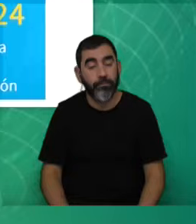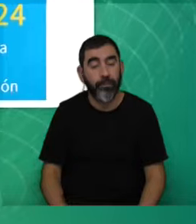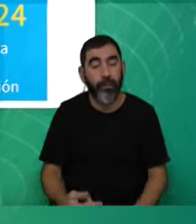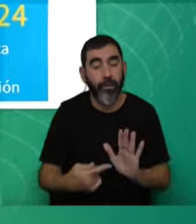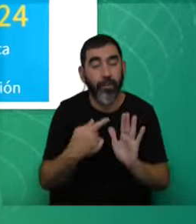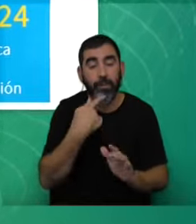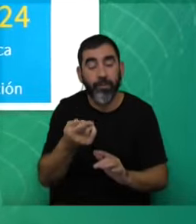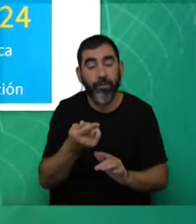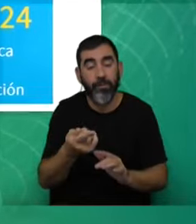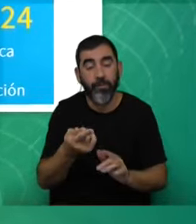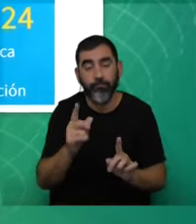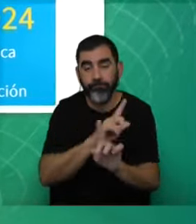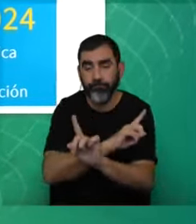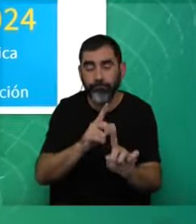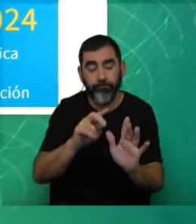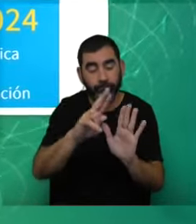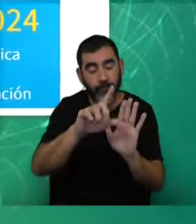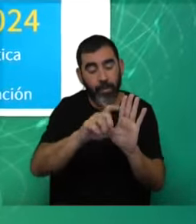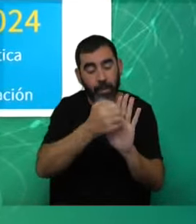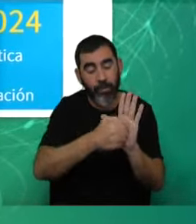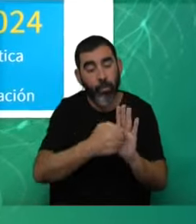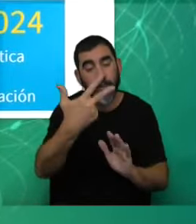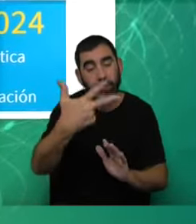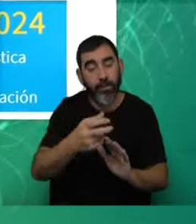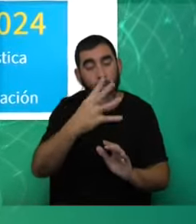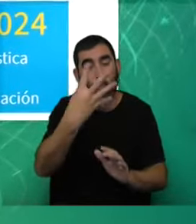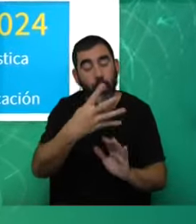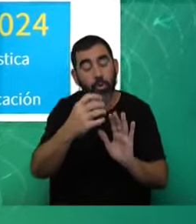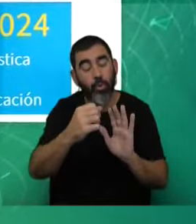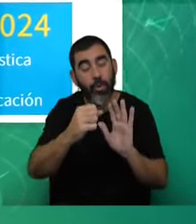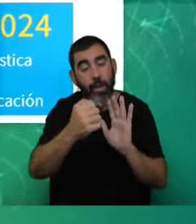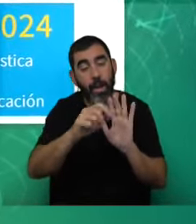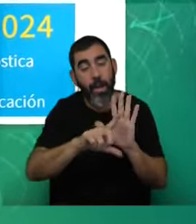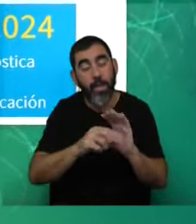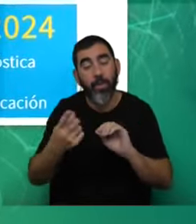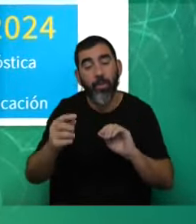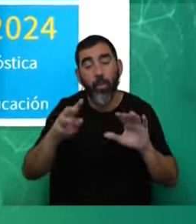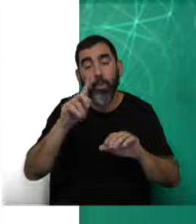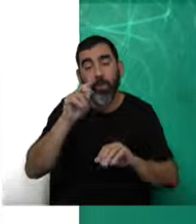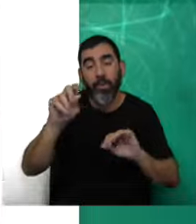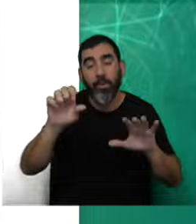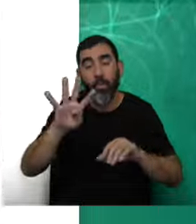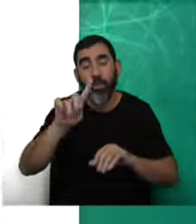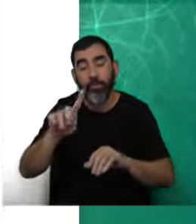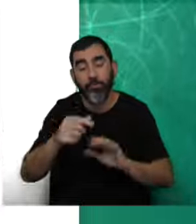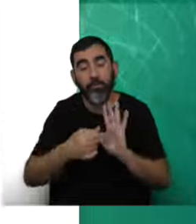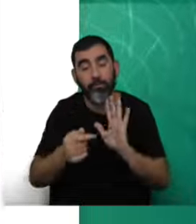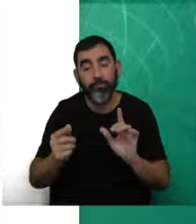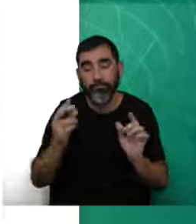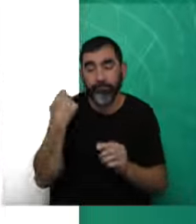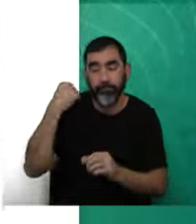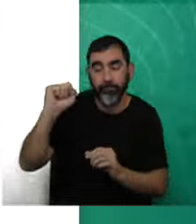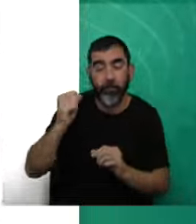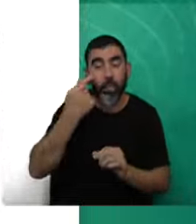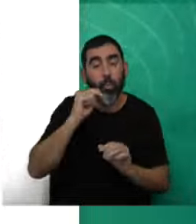que el caso de obrados no cumple lo estipulado por el artículo 3 y 4 de la ley 19600 41 según sostiene no se cumple el